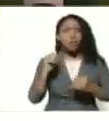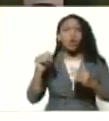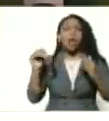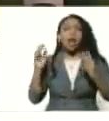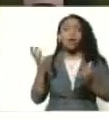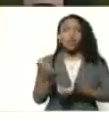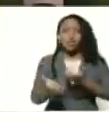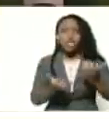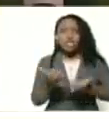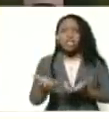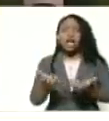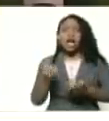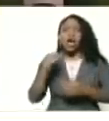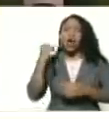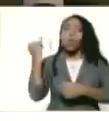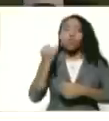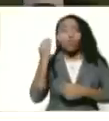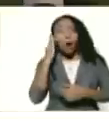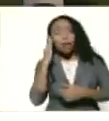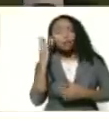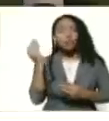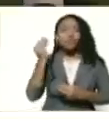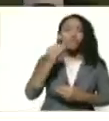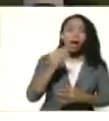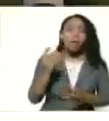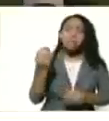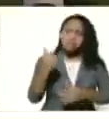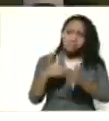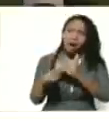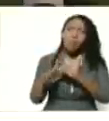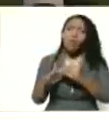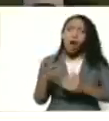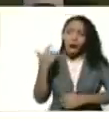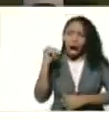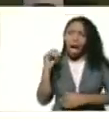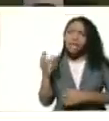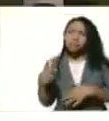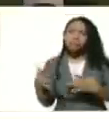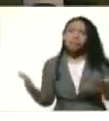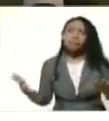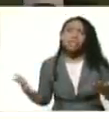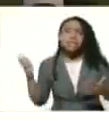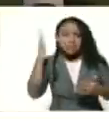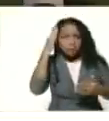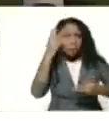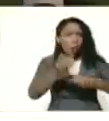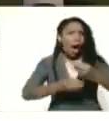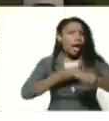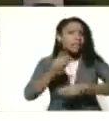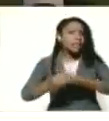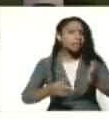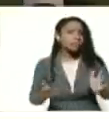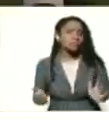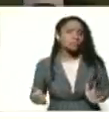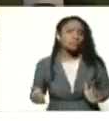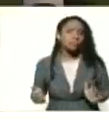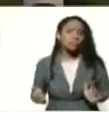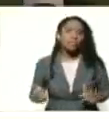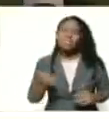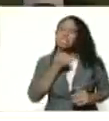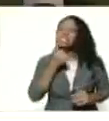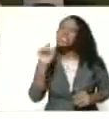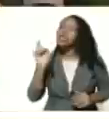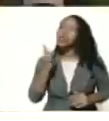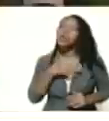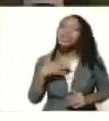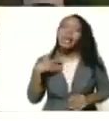cocina, tener un cuarto más, dos cuartos más. Vamos, ¿tenemos con qué? Sabemos hacerlo. ¿Ah? ¿Quién no